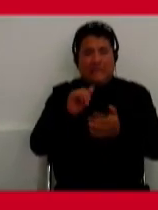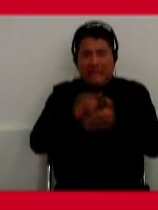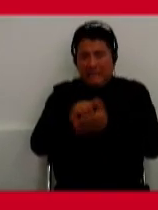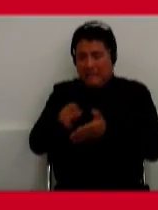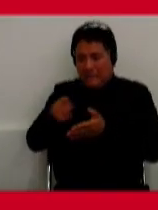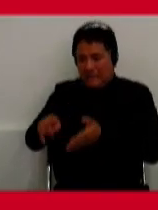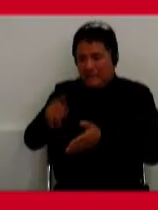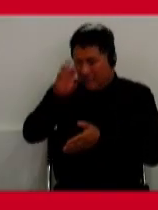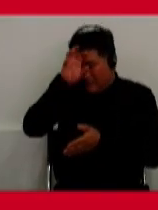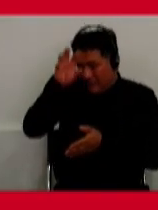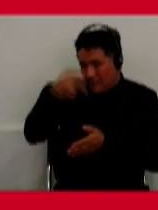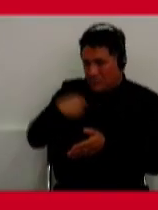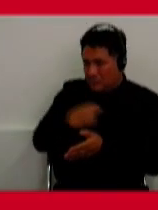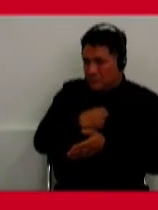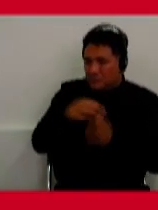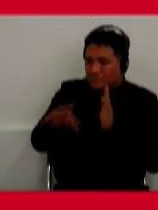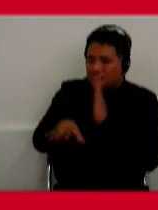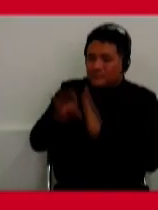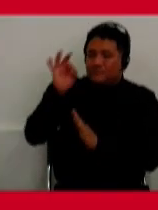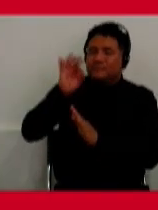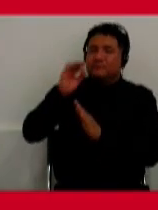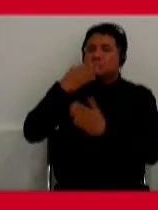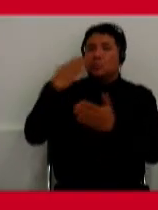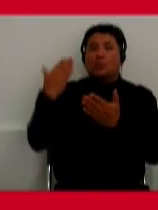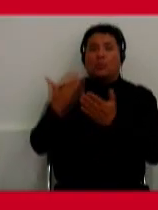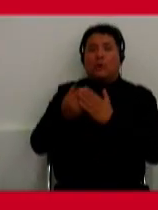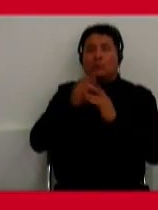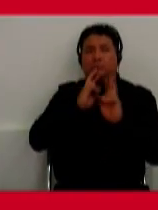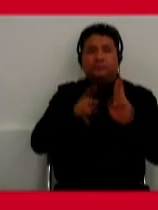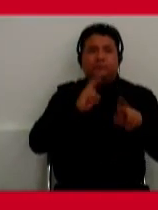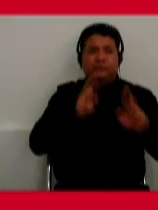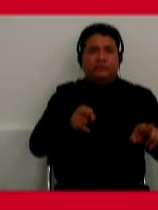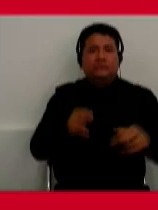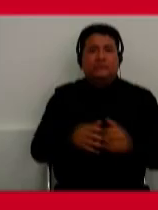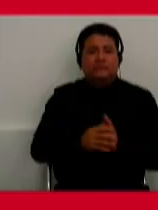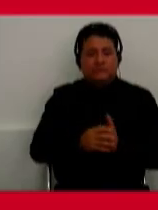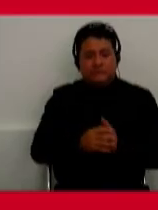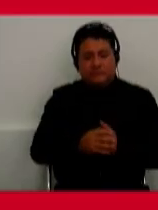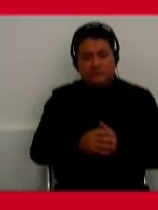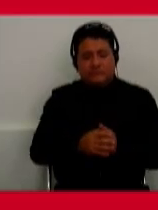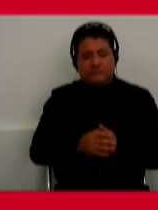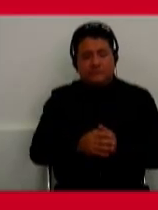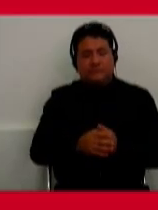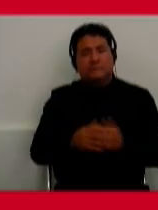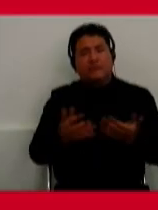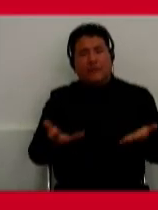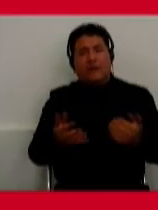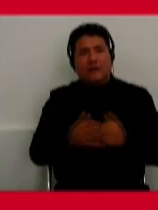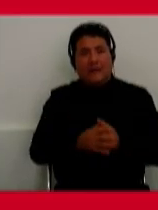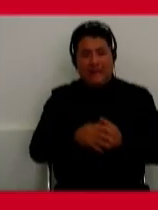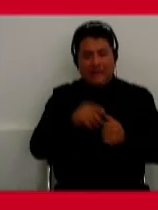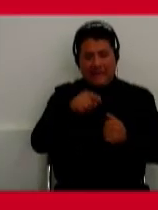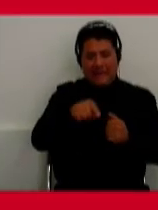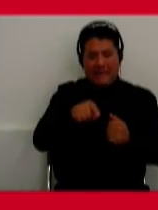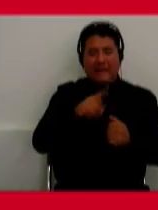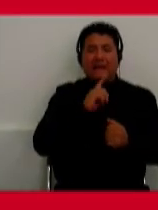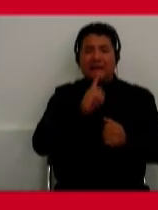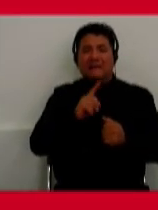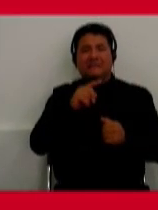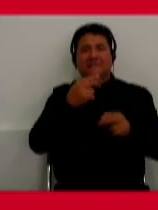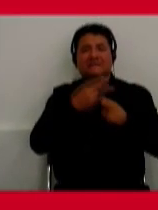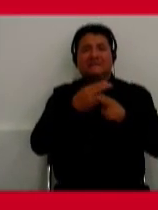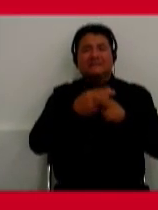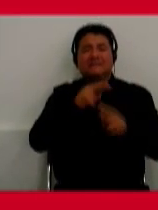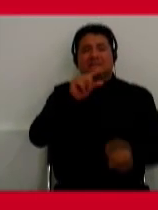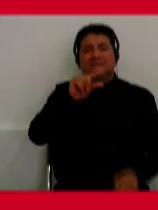buenos resultados. Y aquí podemos ver en un 3D, ¿no? Básicamente este es San Gabriel, dividido en dos zonas, tanto